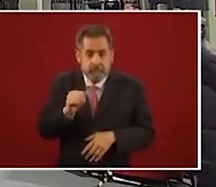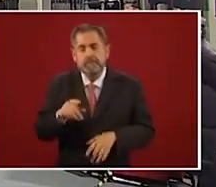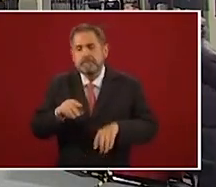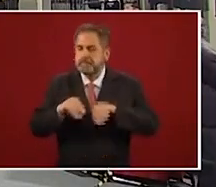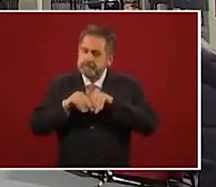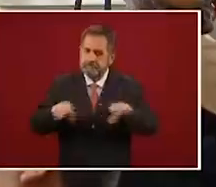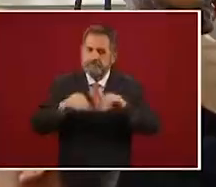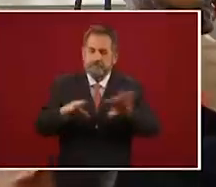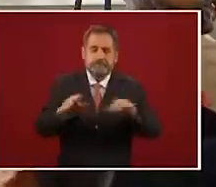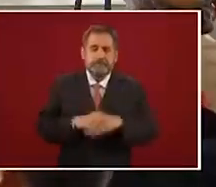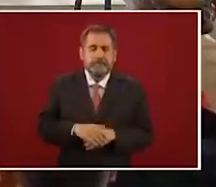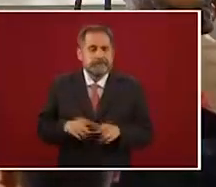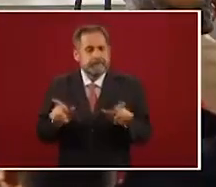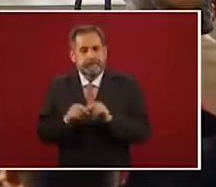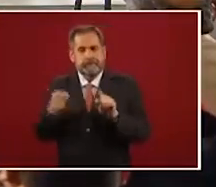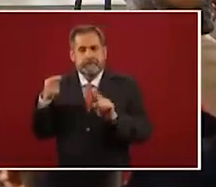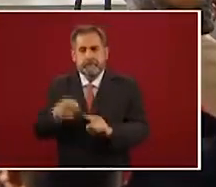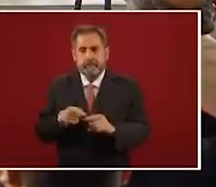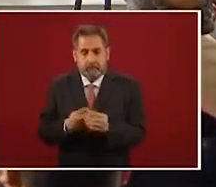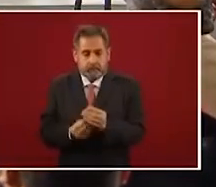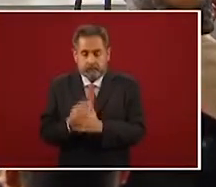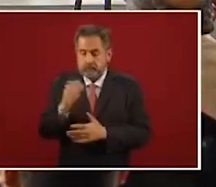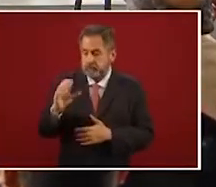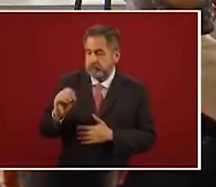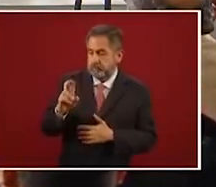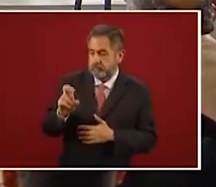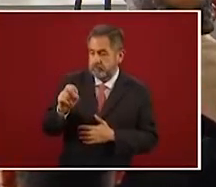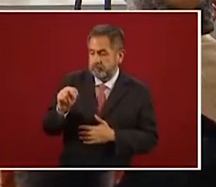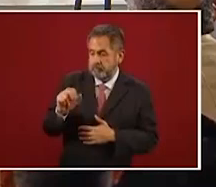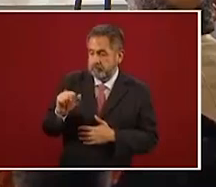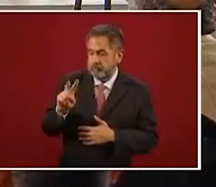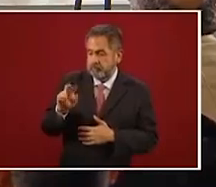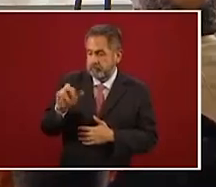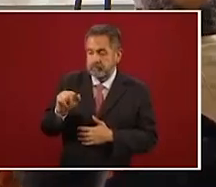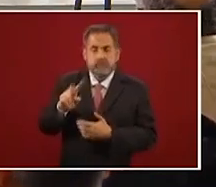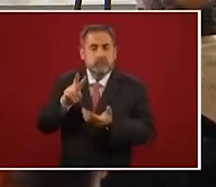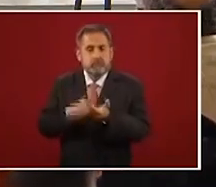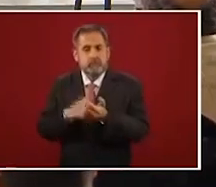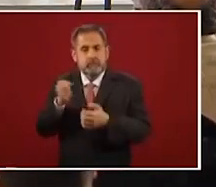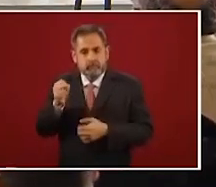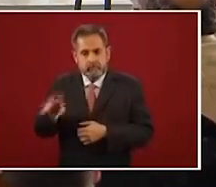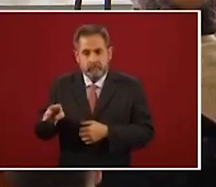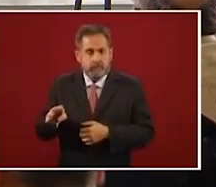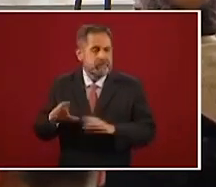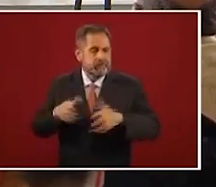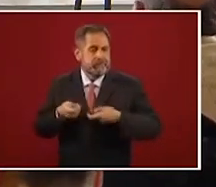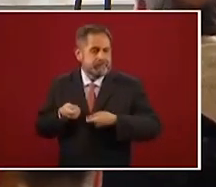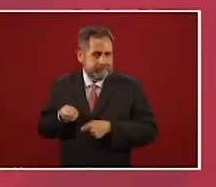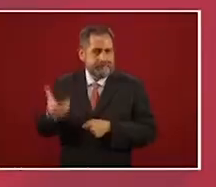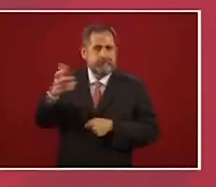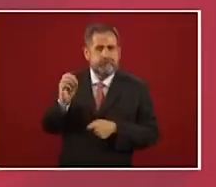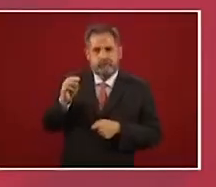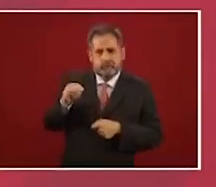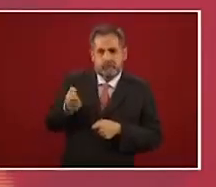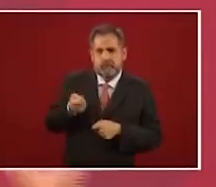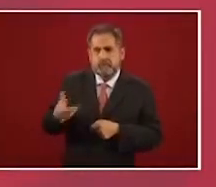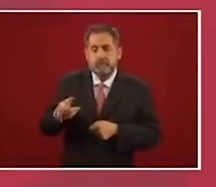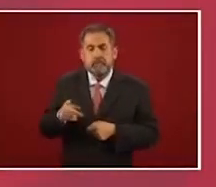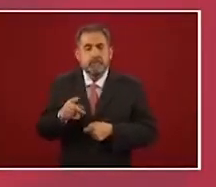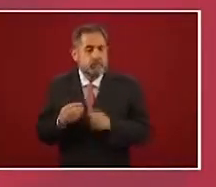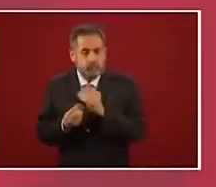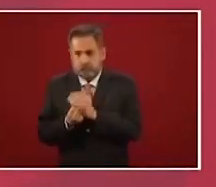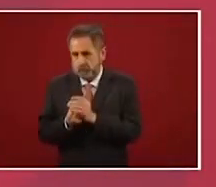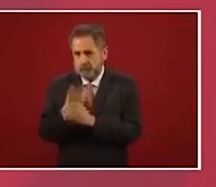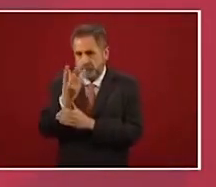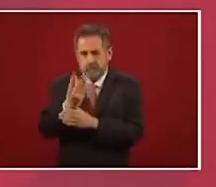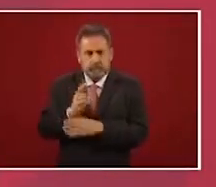ayer. La síntesis es: este nuevo coronavirus 2019, como lo ha designado la Organización Mundial de la Salud, es un virus